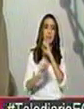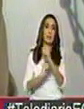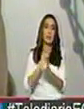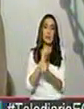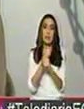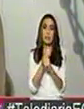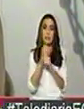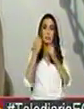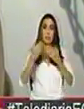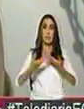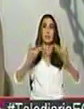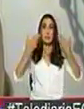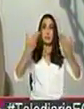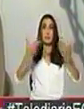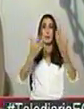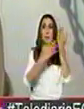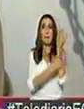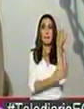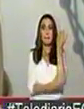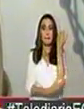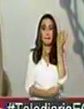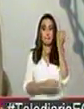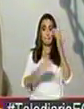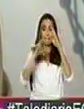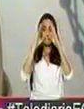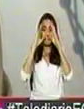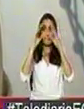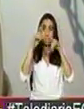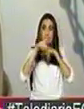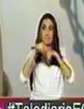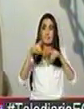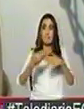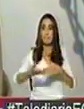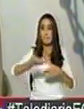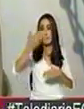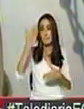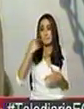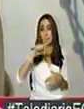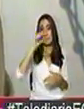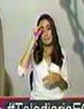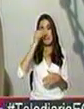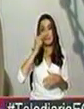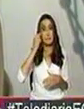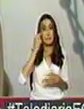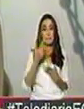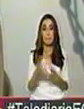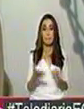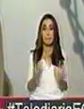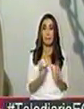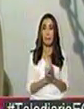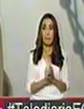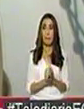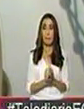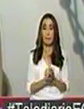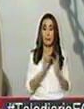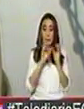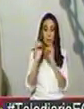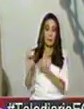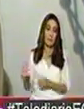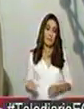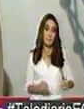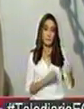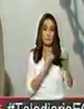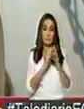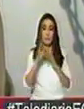la extrema pobreza o no. Ajá. Tomar en cuenta los gobiernos anteriores. Por lo tanto, la organización se buscó